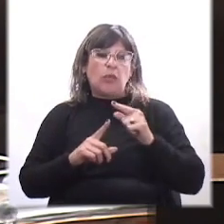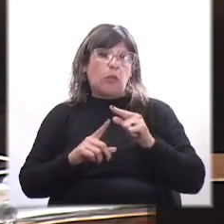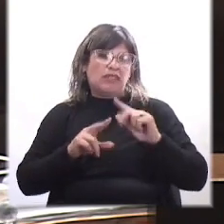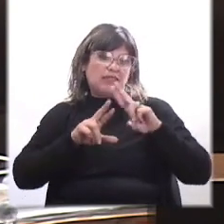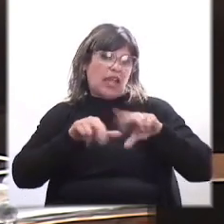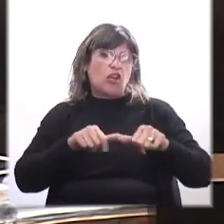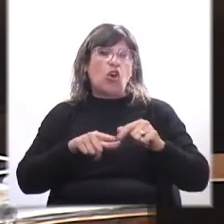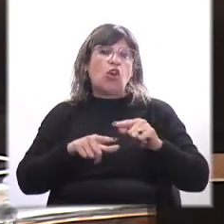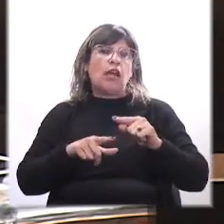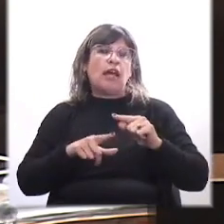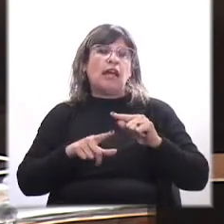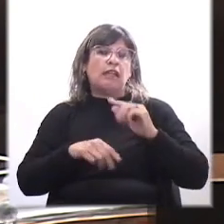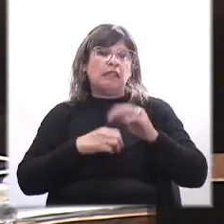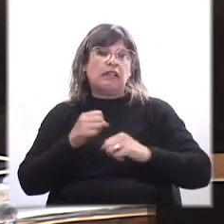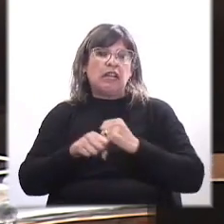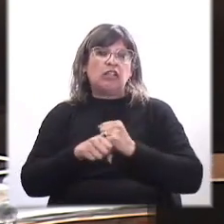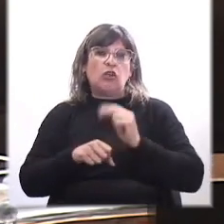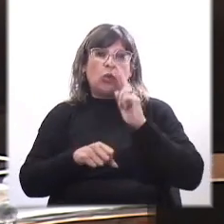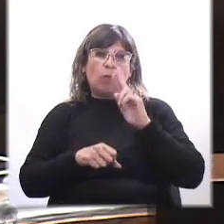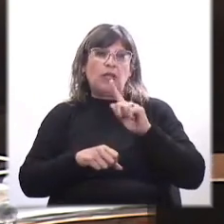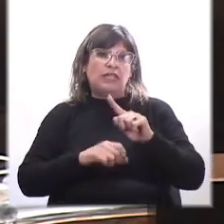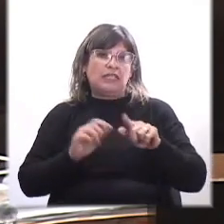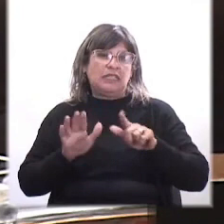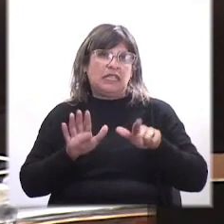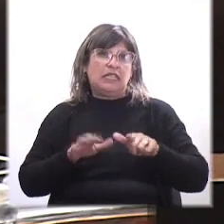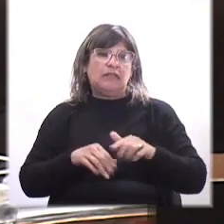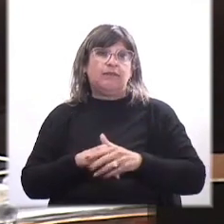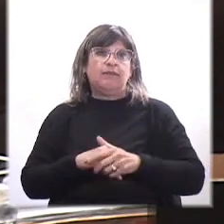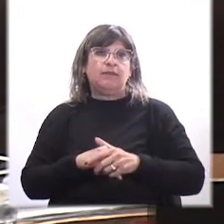en el 2017.